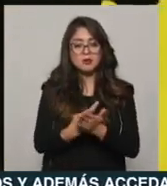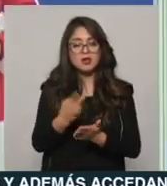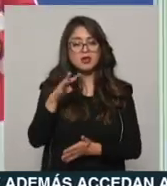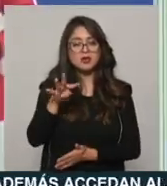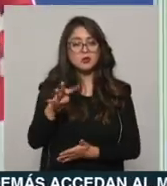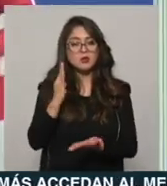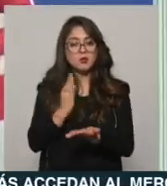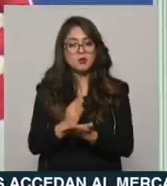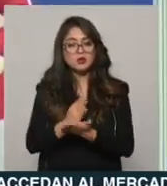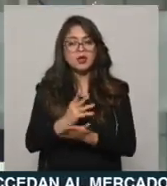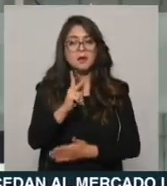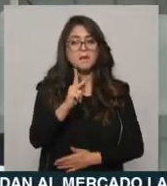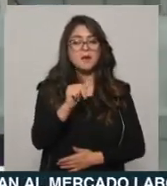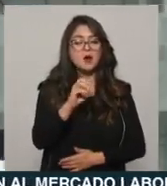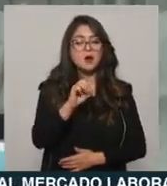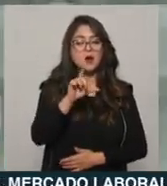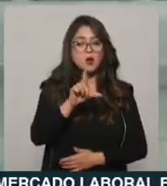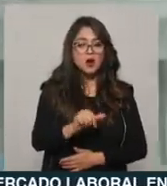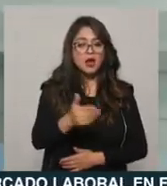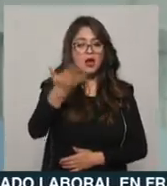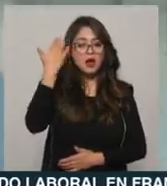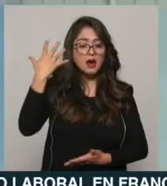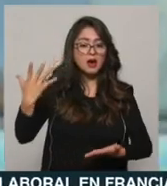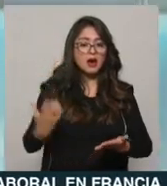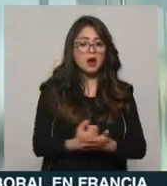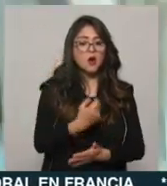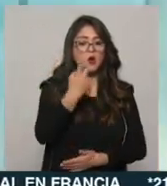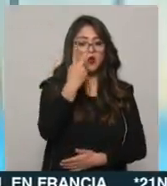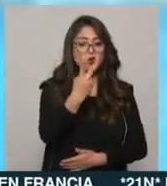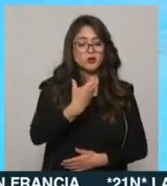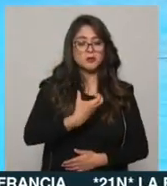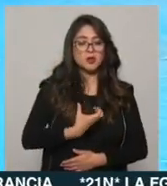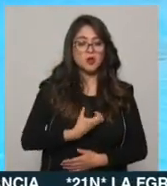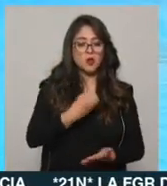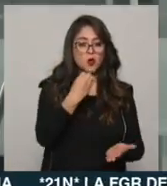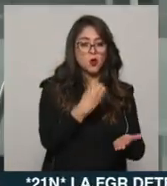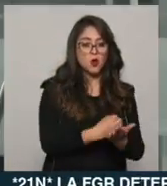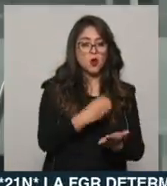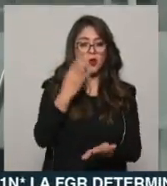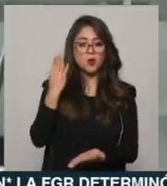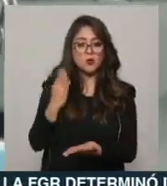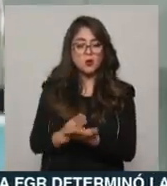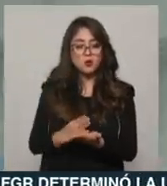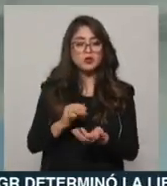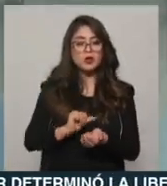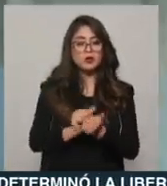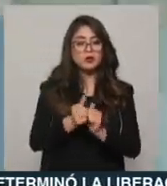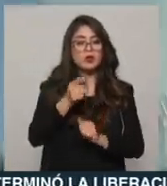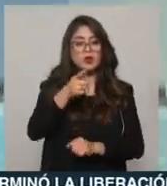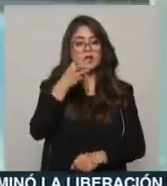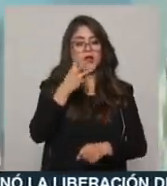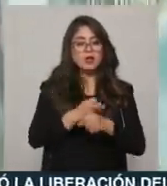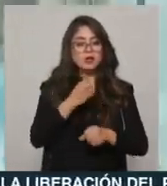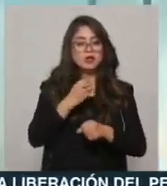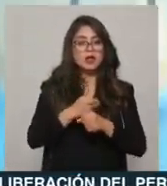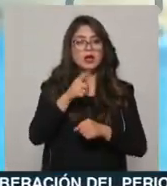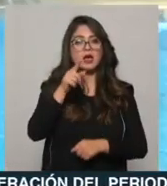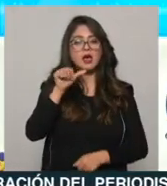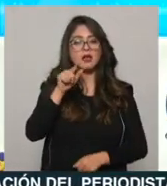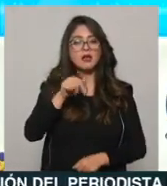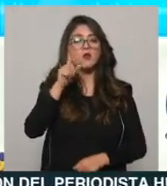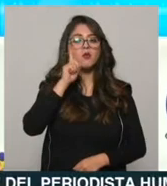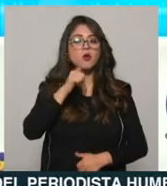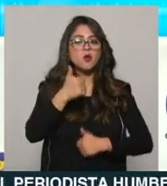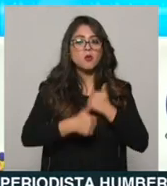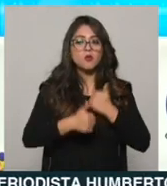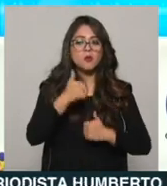bronces. Paola Espinosa hacía historia ganando 2 medallas, oro y bronce, convirtiéndose en la tercera atleta en competencias femeninas